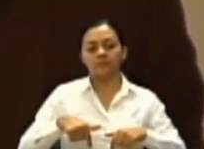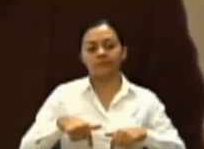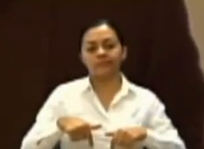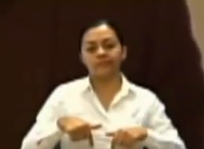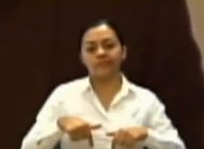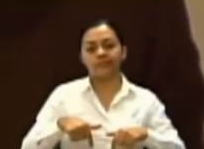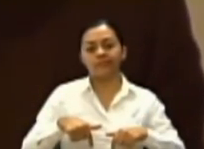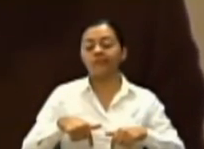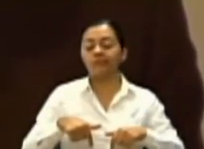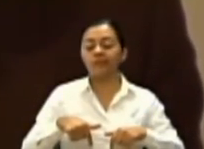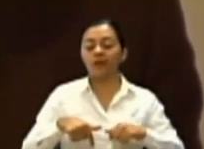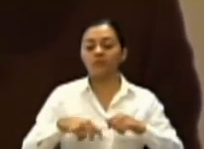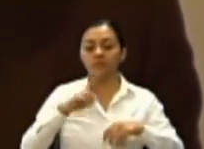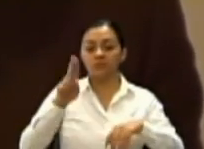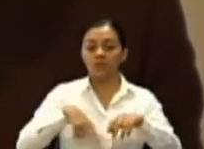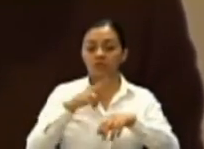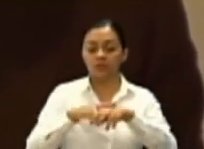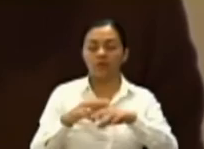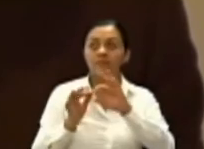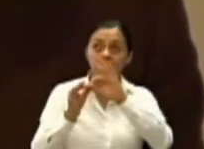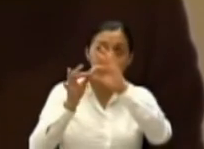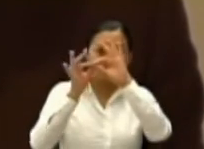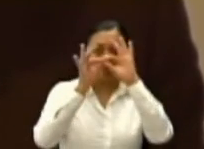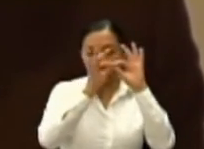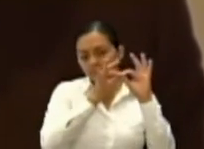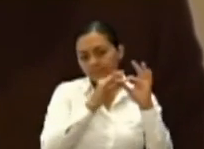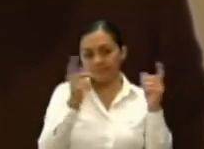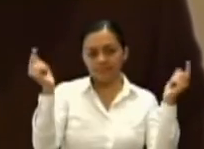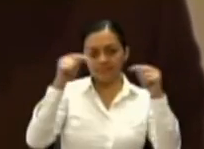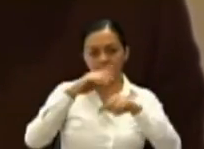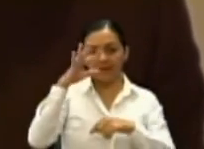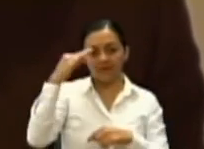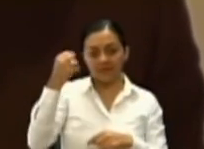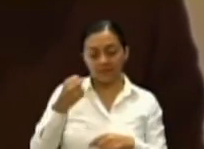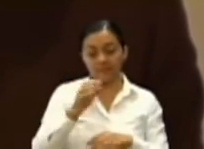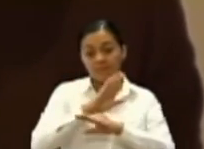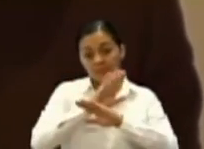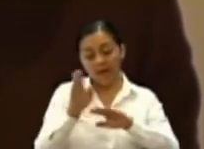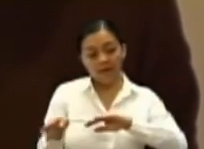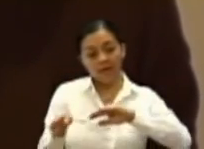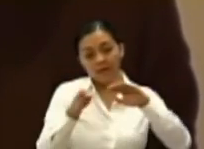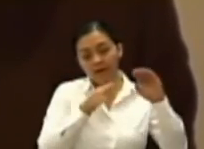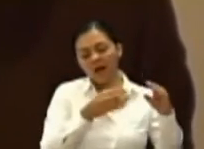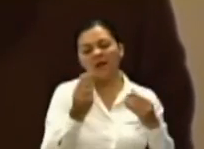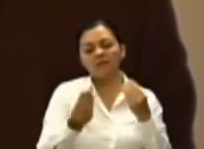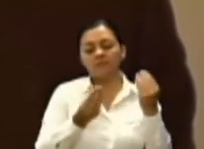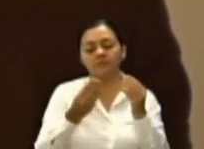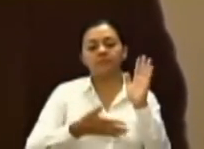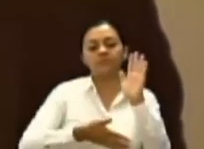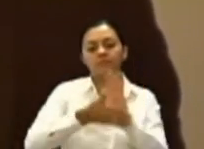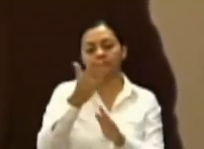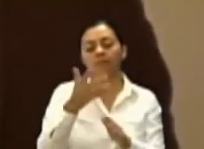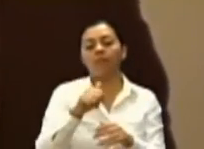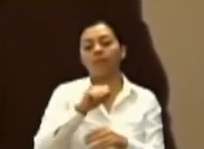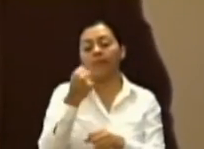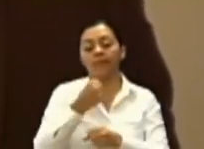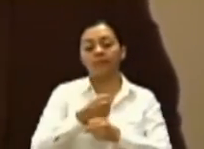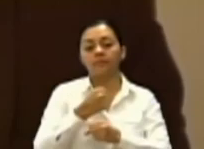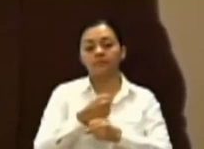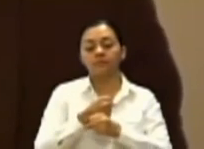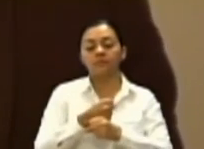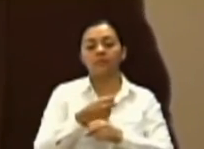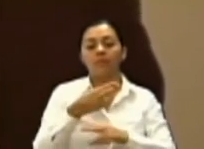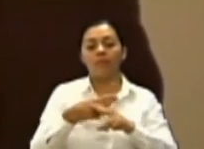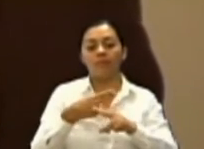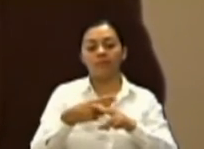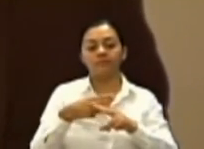nacional para la venida del papá francisco luego pues salimos a otra obra extraordinaria que se